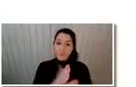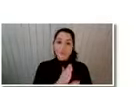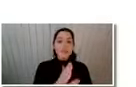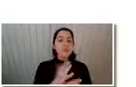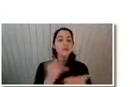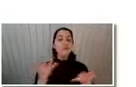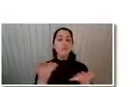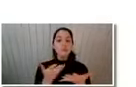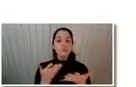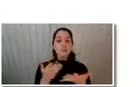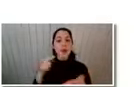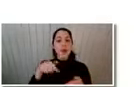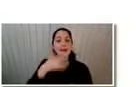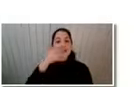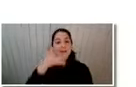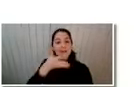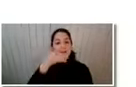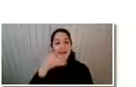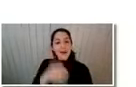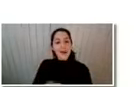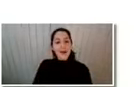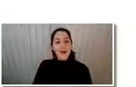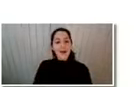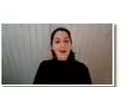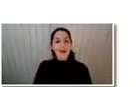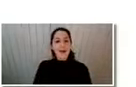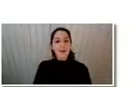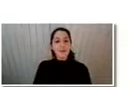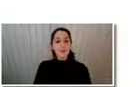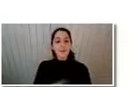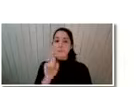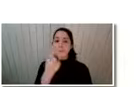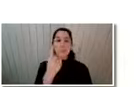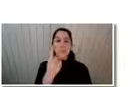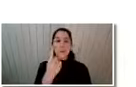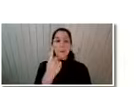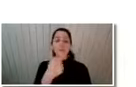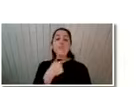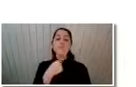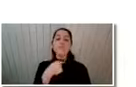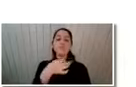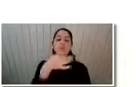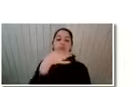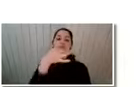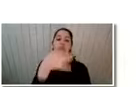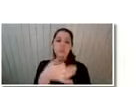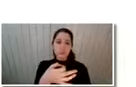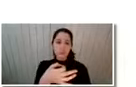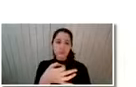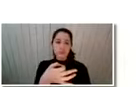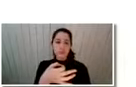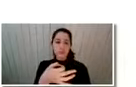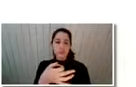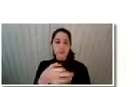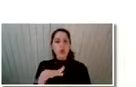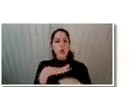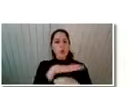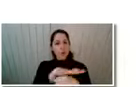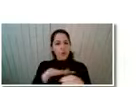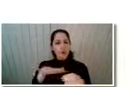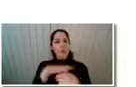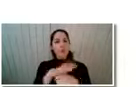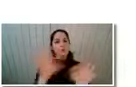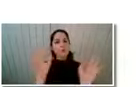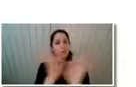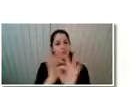esta charla, lo primero que quiero introducir es poniendo en contexto algunos términos que yo creo que